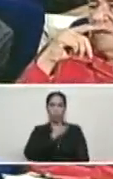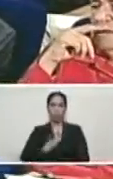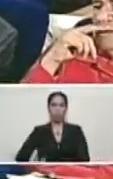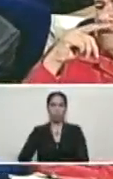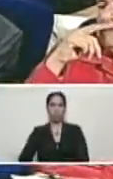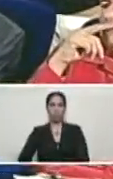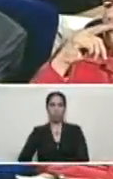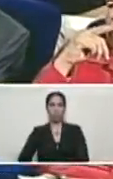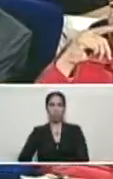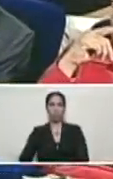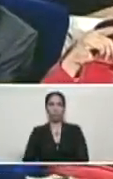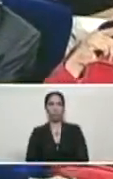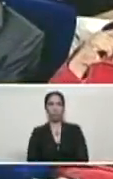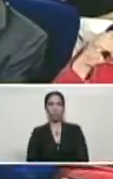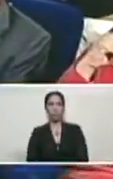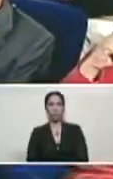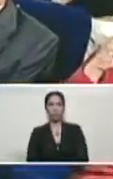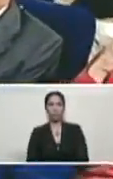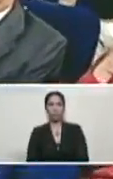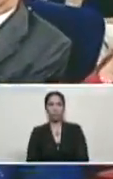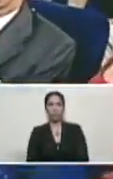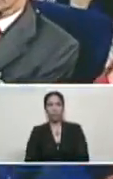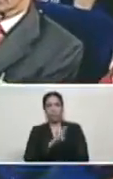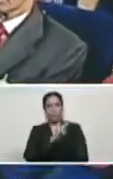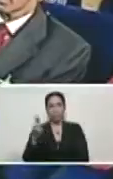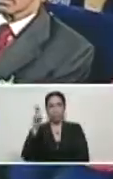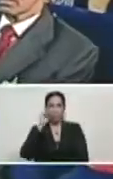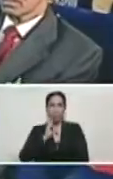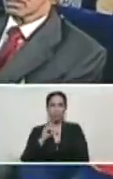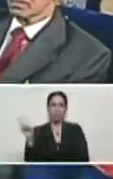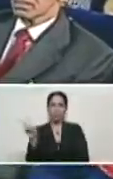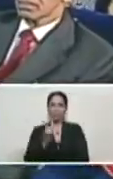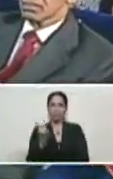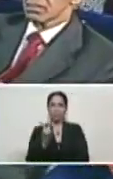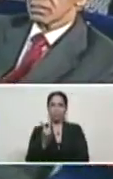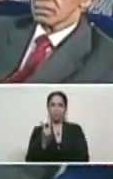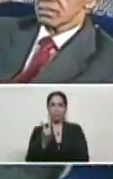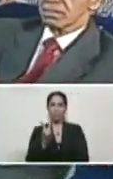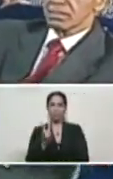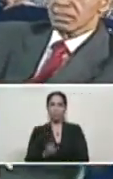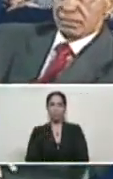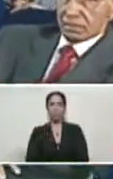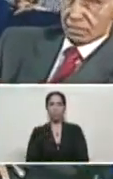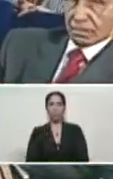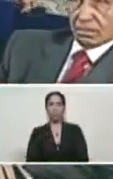Moros, presidente constitucional de la República Bolivariana de Venezuela.